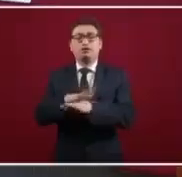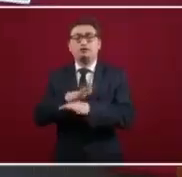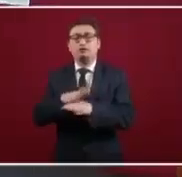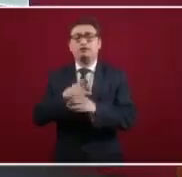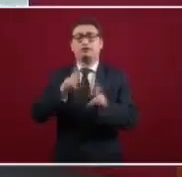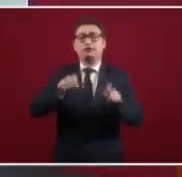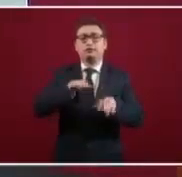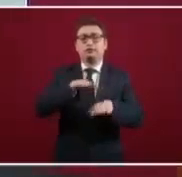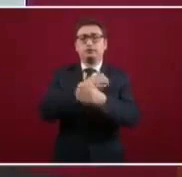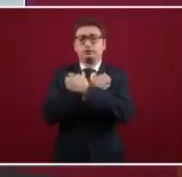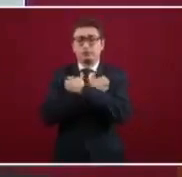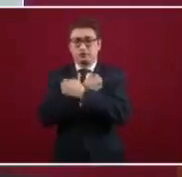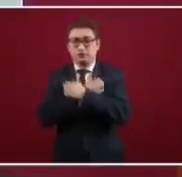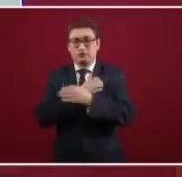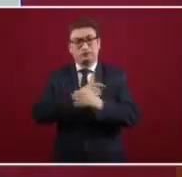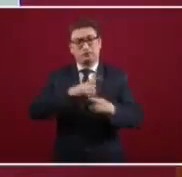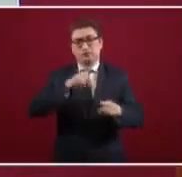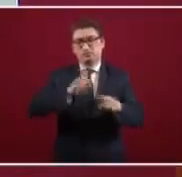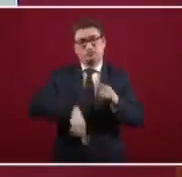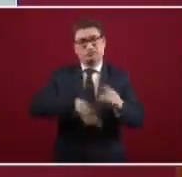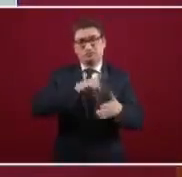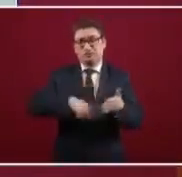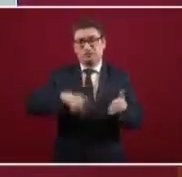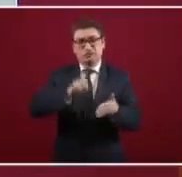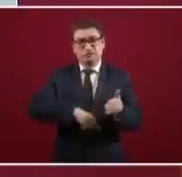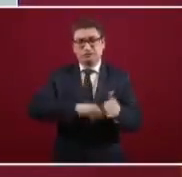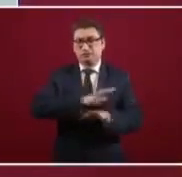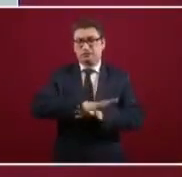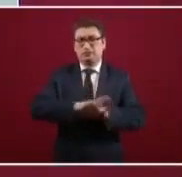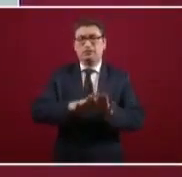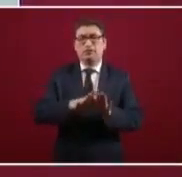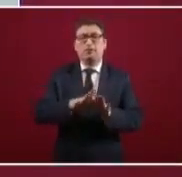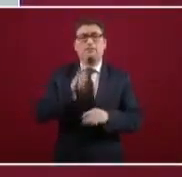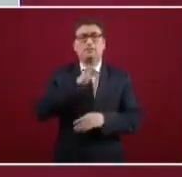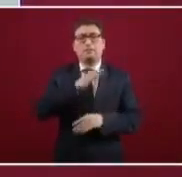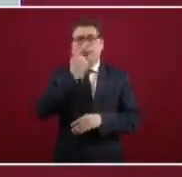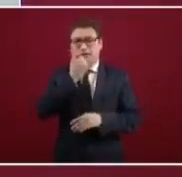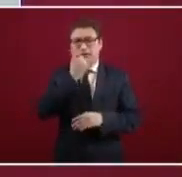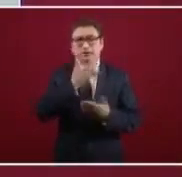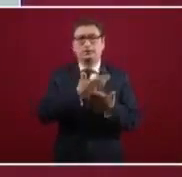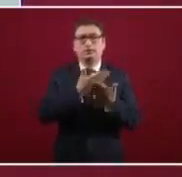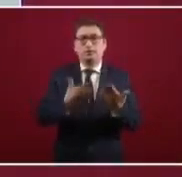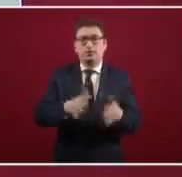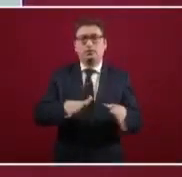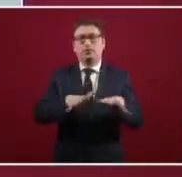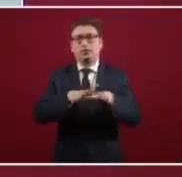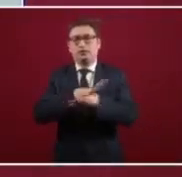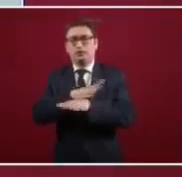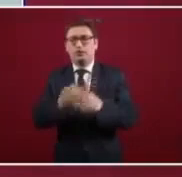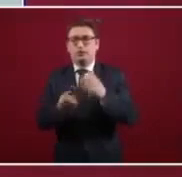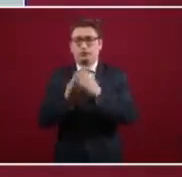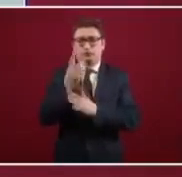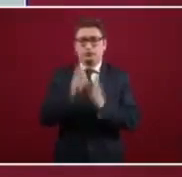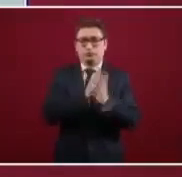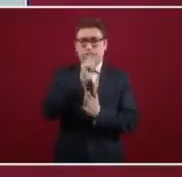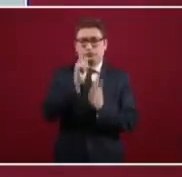y se halla he creado un nuevo marco legal